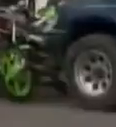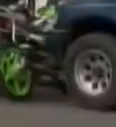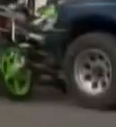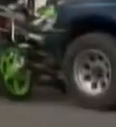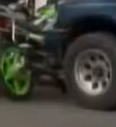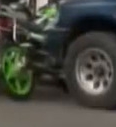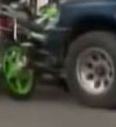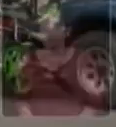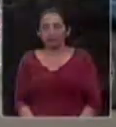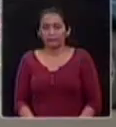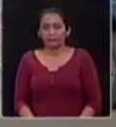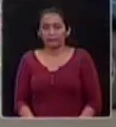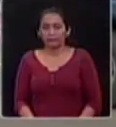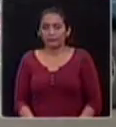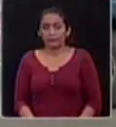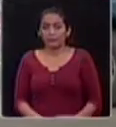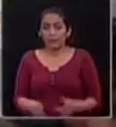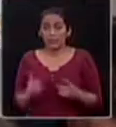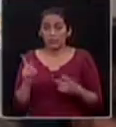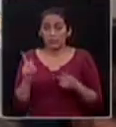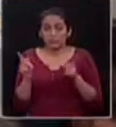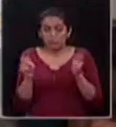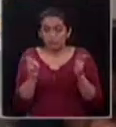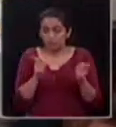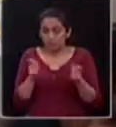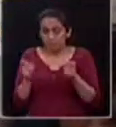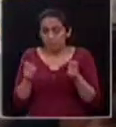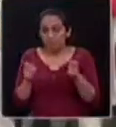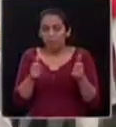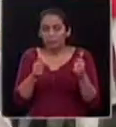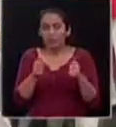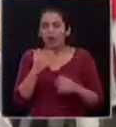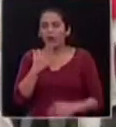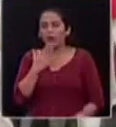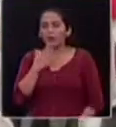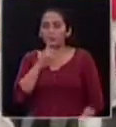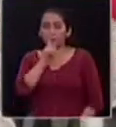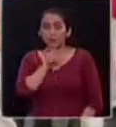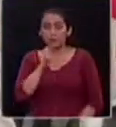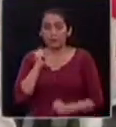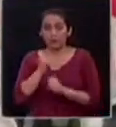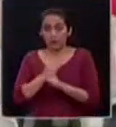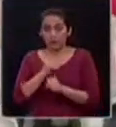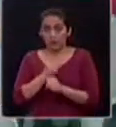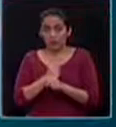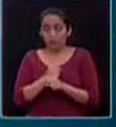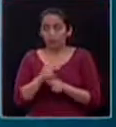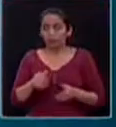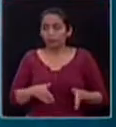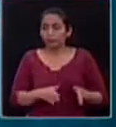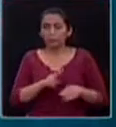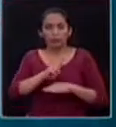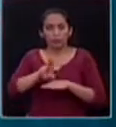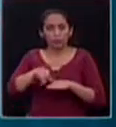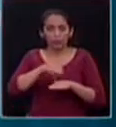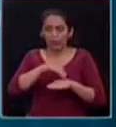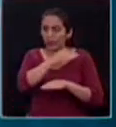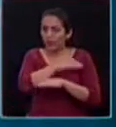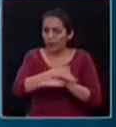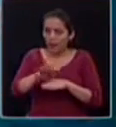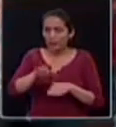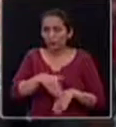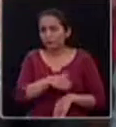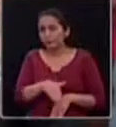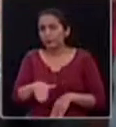Con la regularización se busca que los conductores cumplan con las rutas establecidas y vigilar la velocidad. Por ello, la implementación